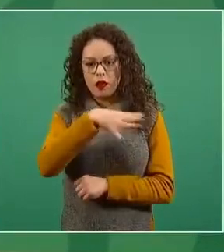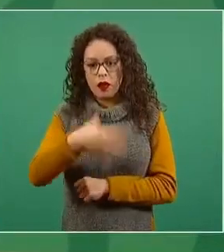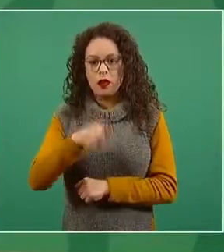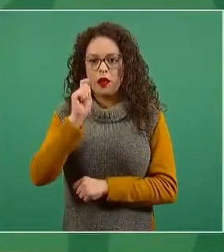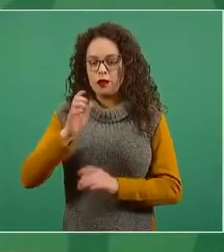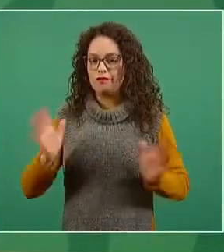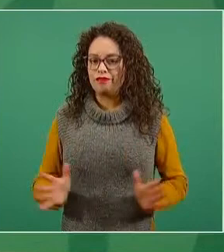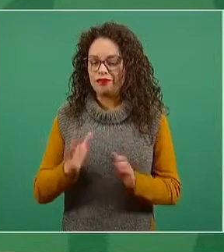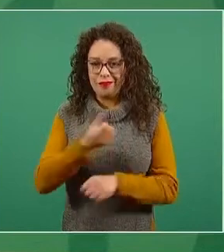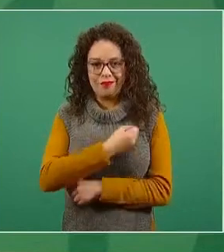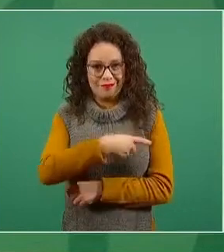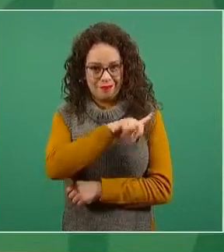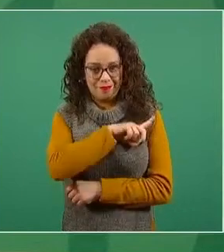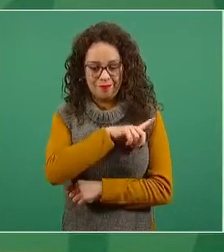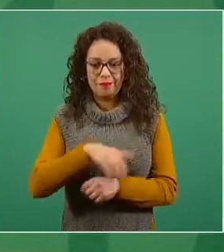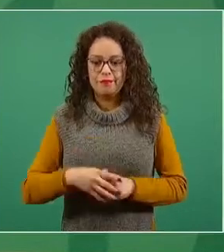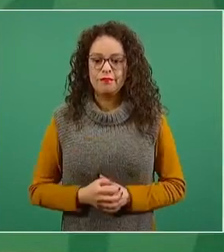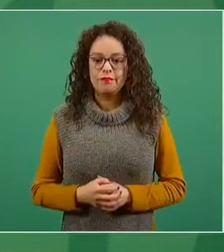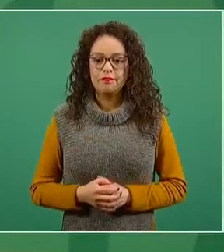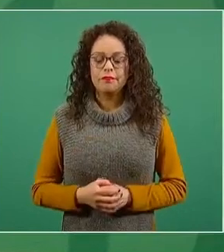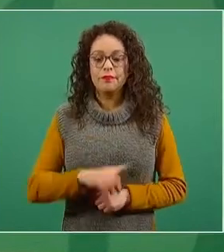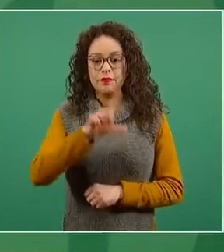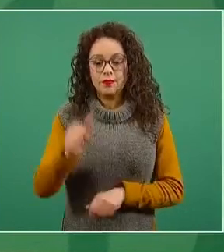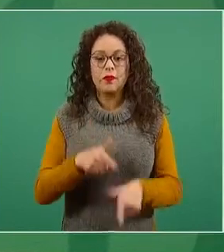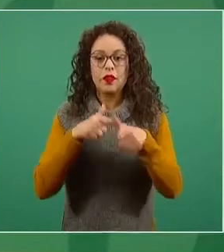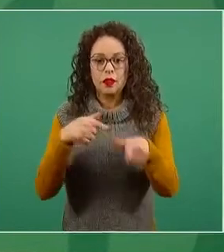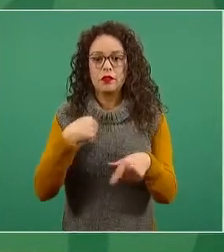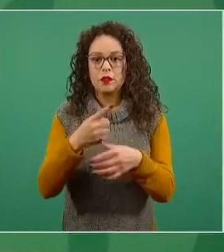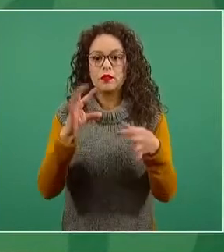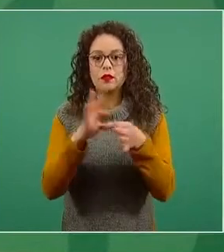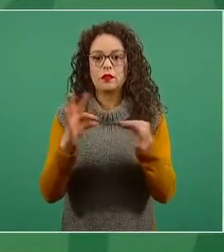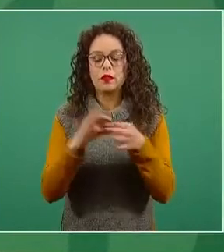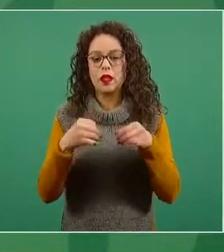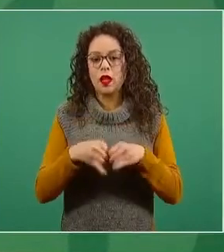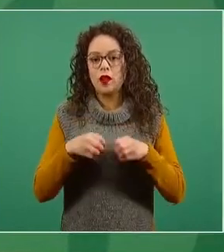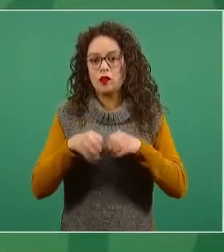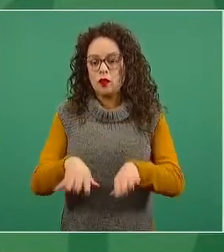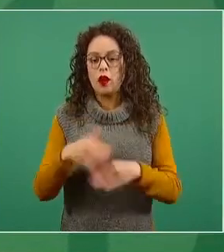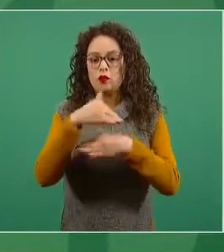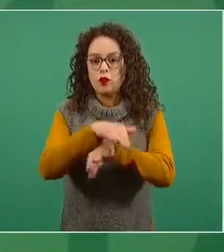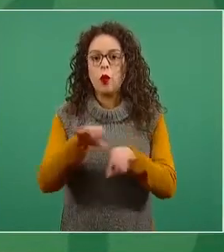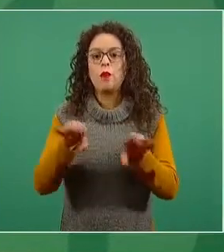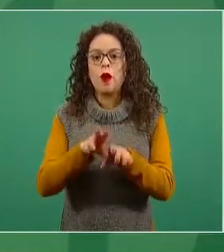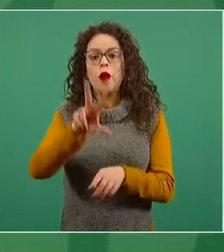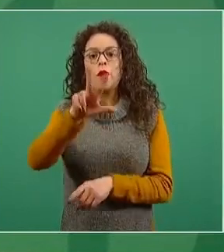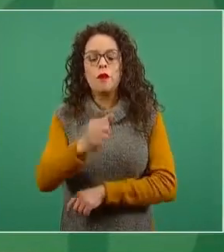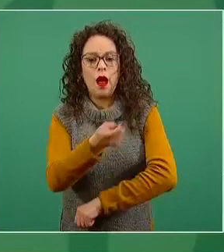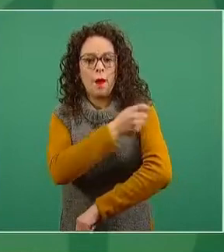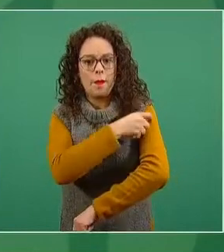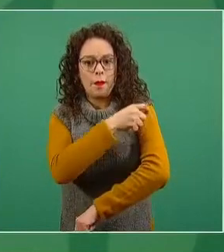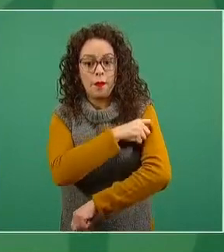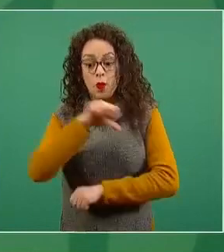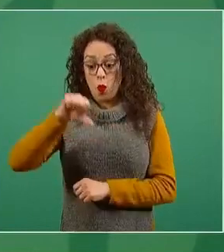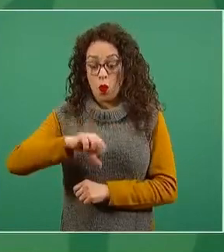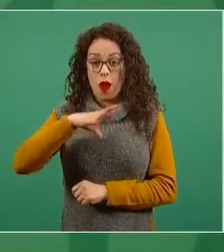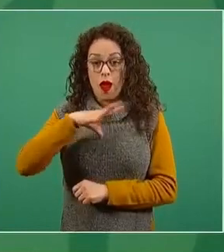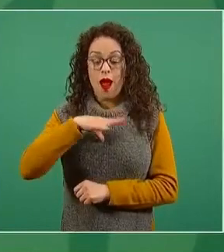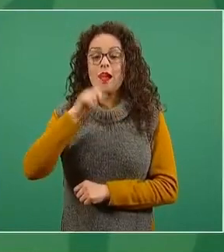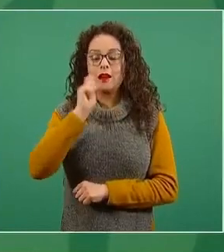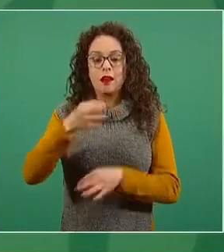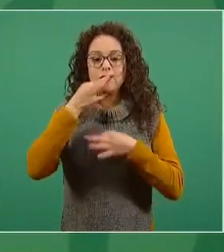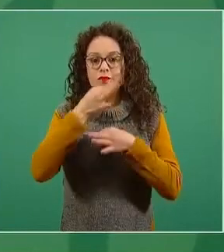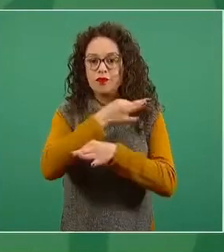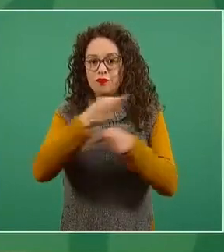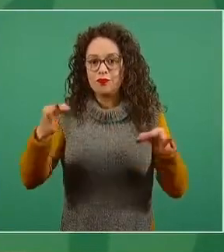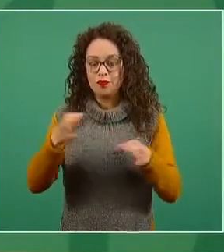Y enseguida yo seguiré presentando el informe de la vacunación. Hoy tenemos noticias muy positivas de la